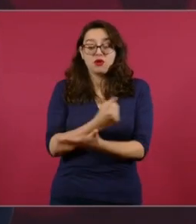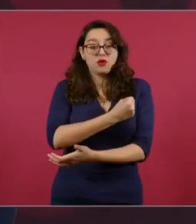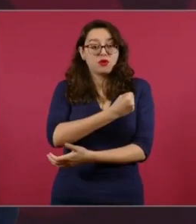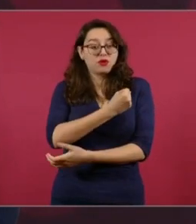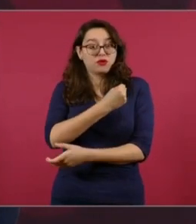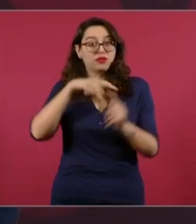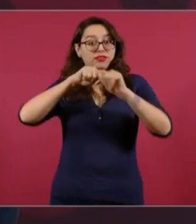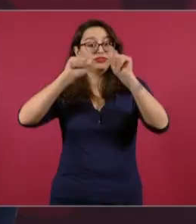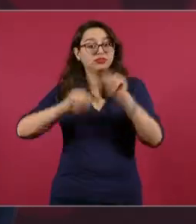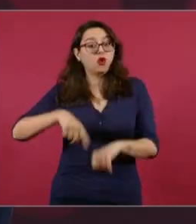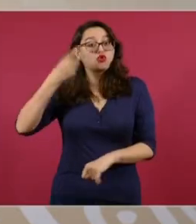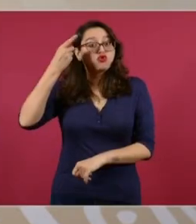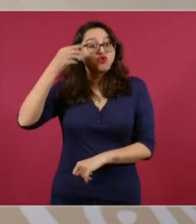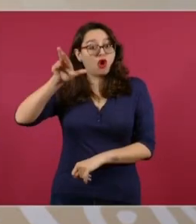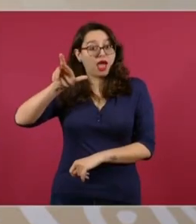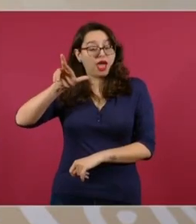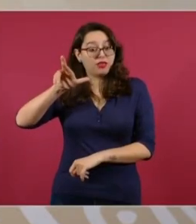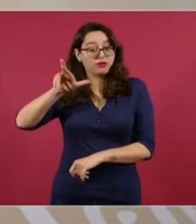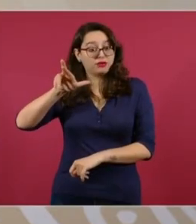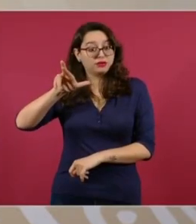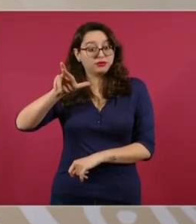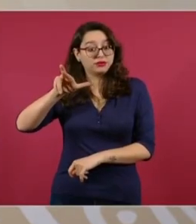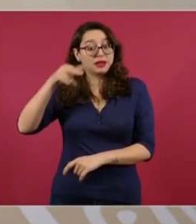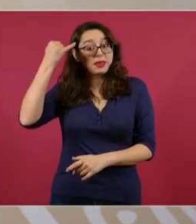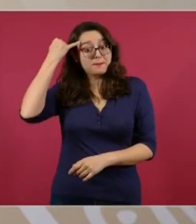Imagínense nada más